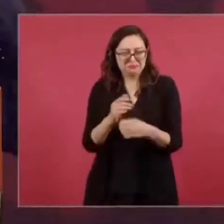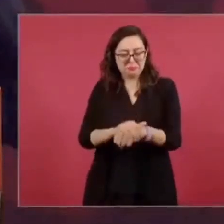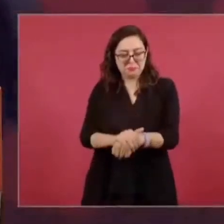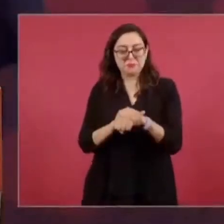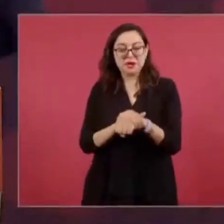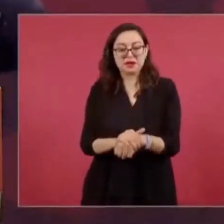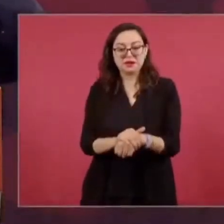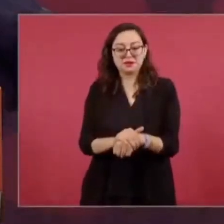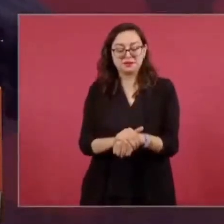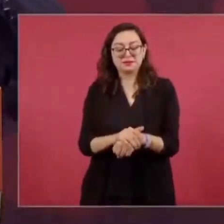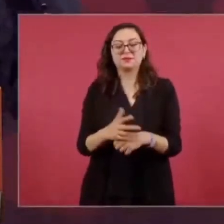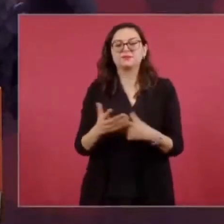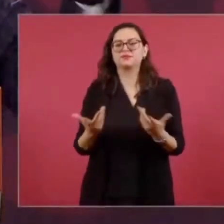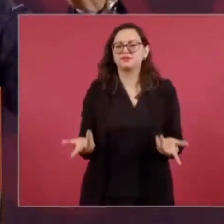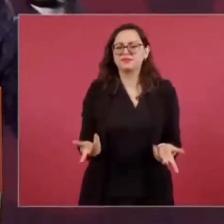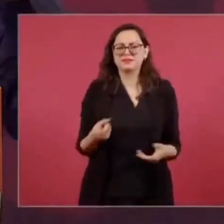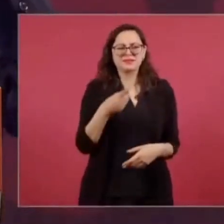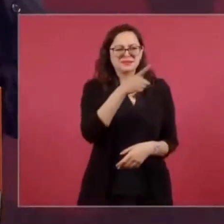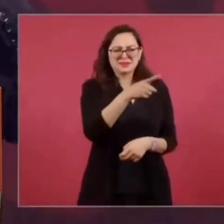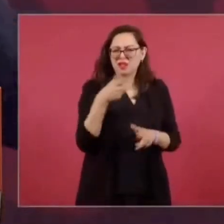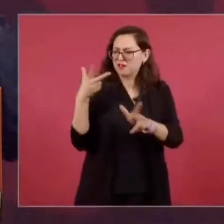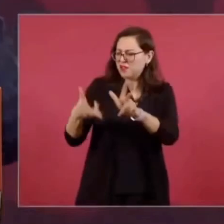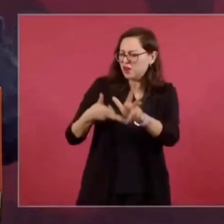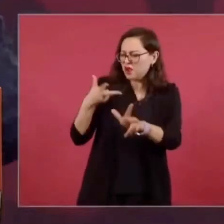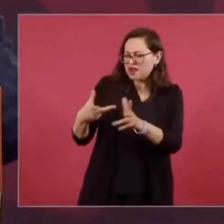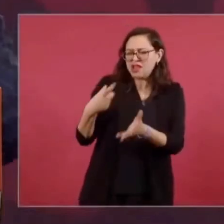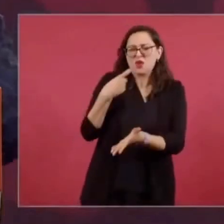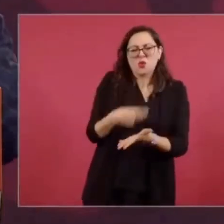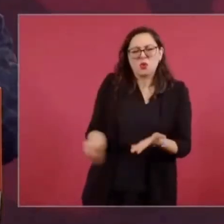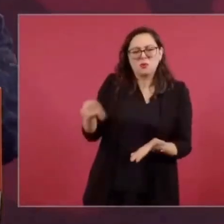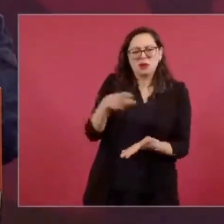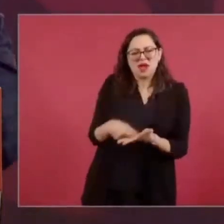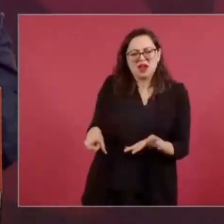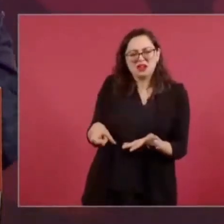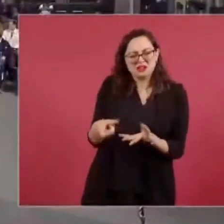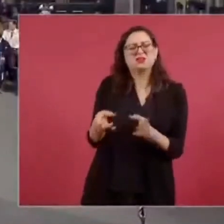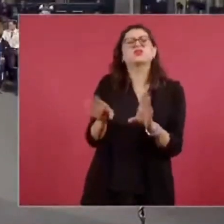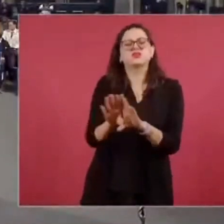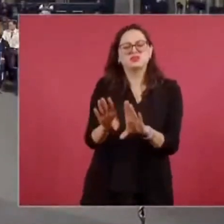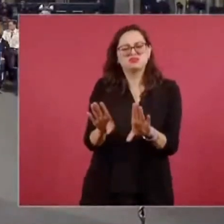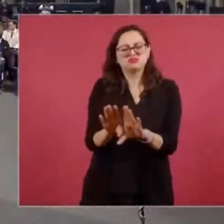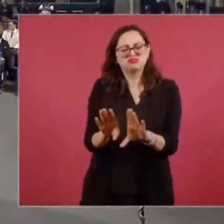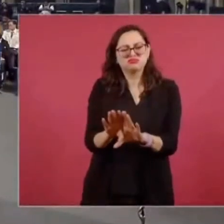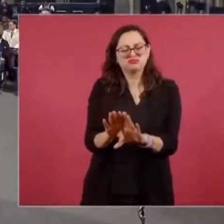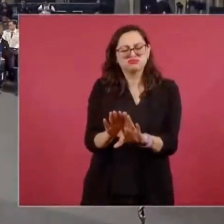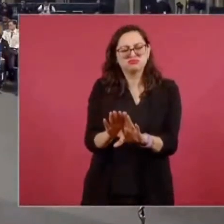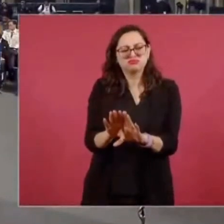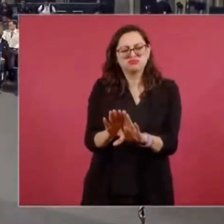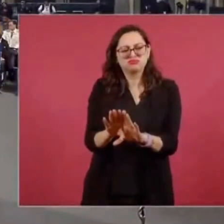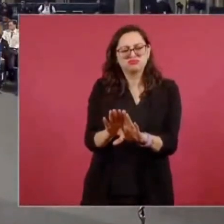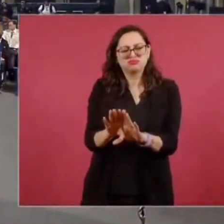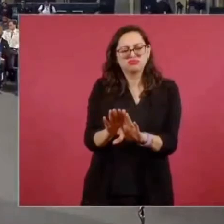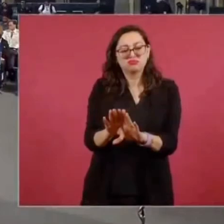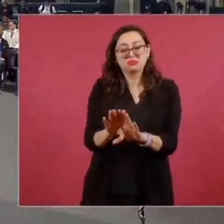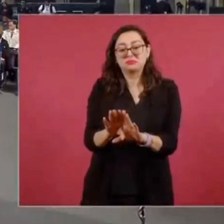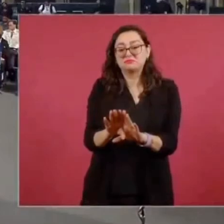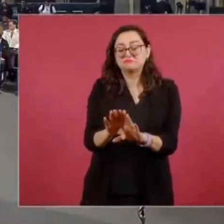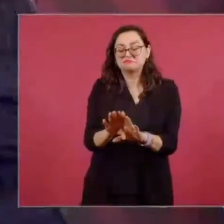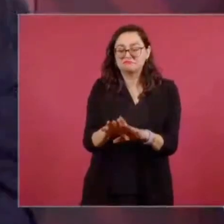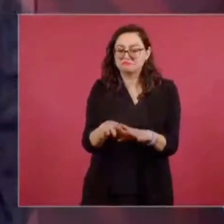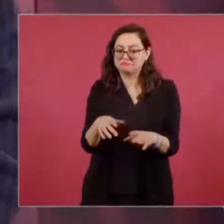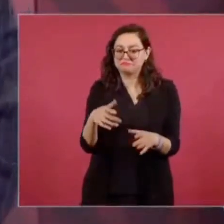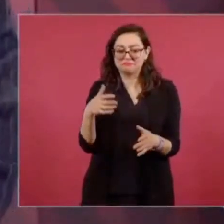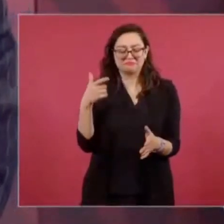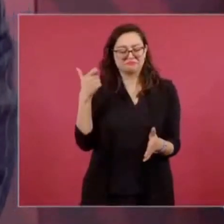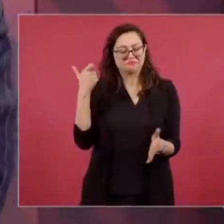¿Y cómo compraron las acciones? a precios